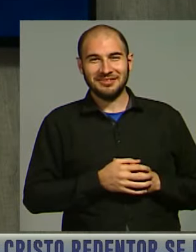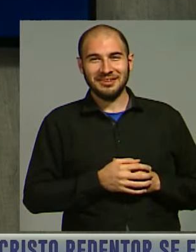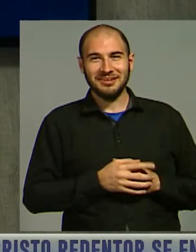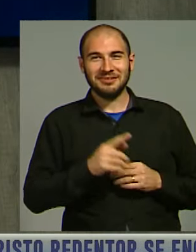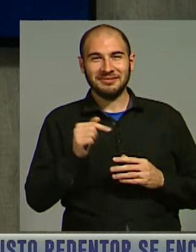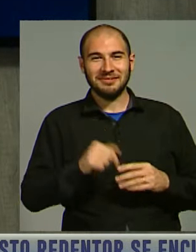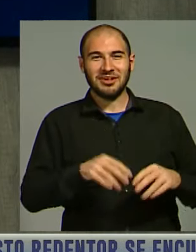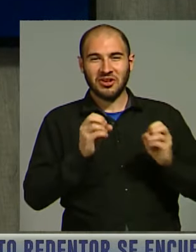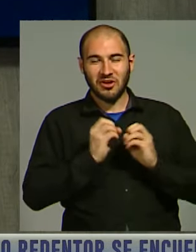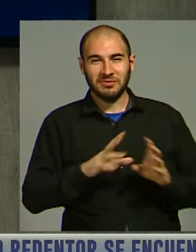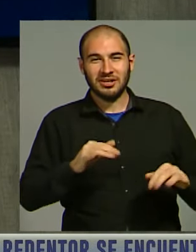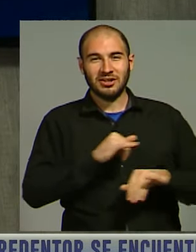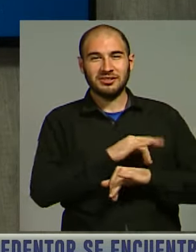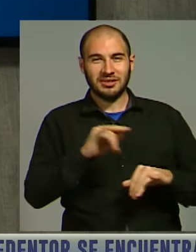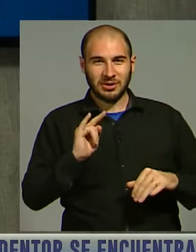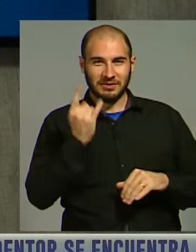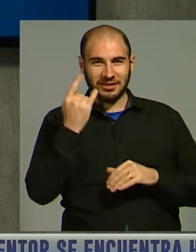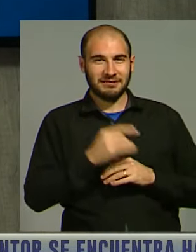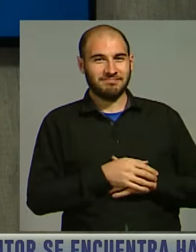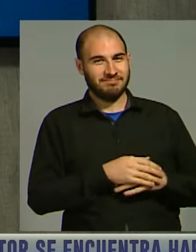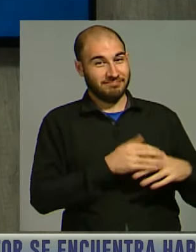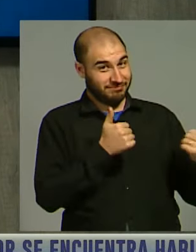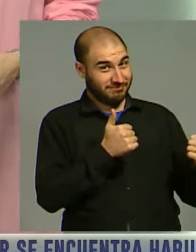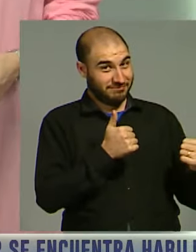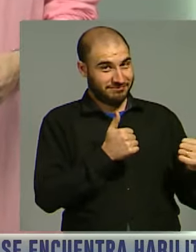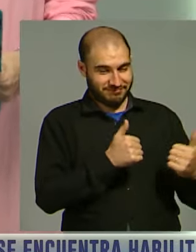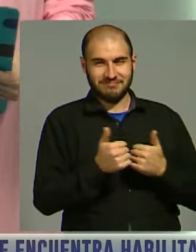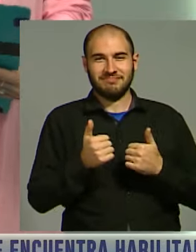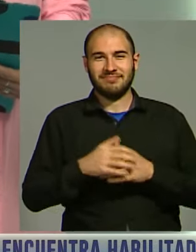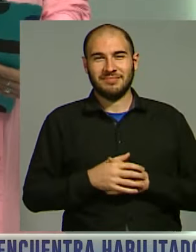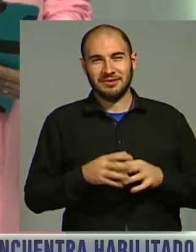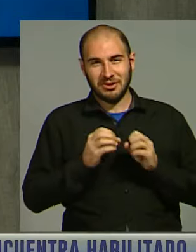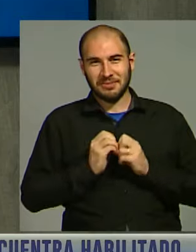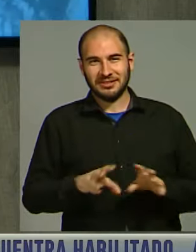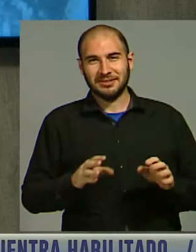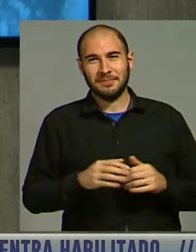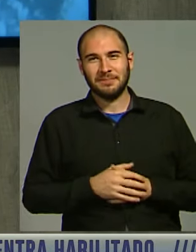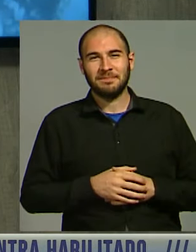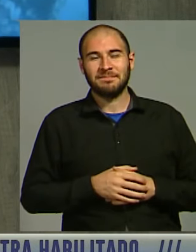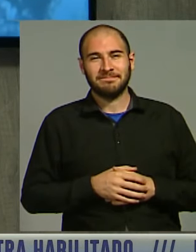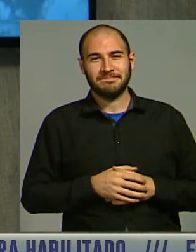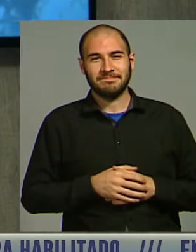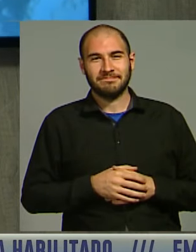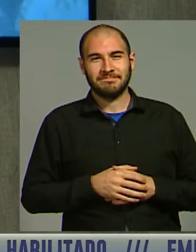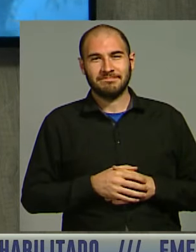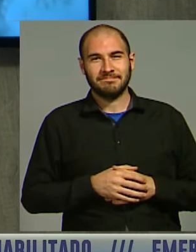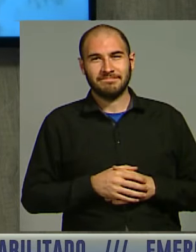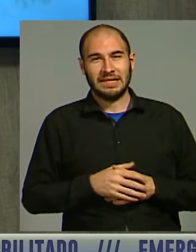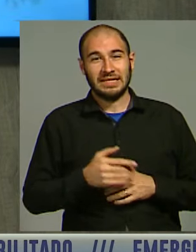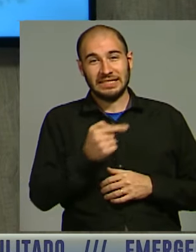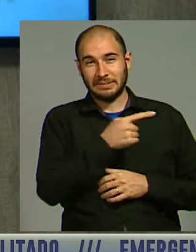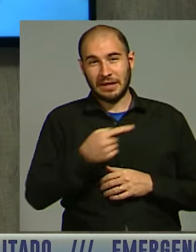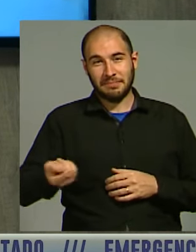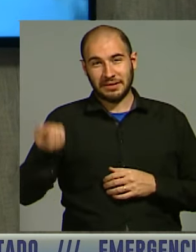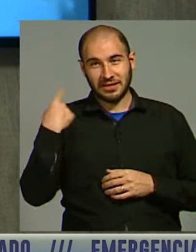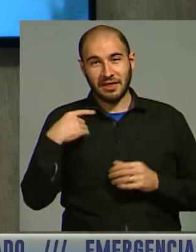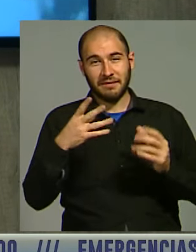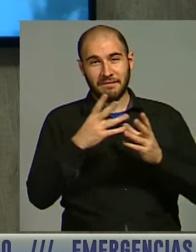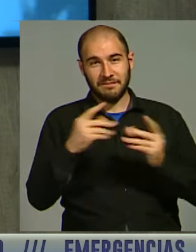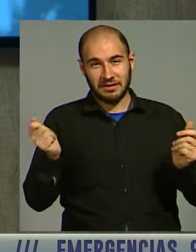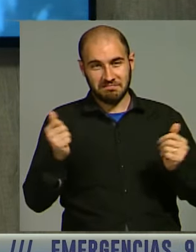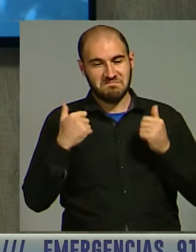Comenzamos con las noticias universitarias. Bien. ¿Les parece? Sí. ¿Arrancamos? Bueno, la semana pasada concluyó